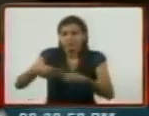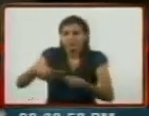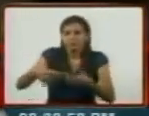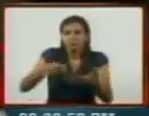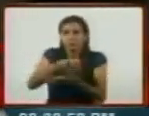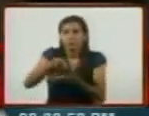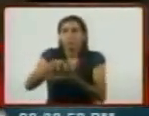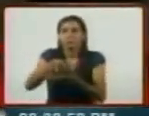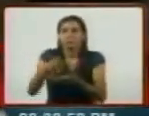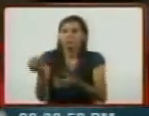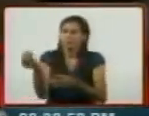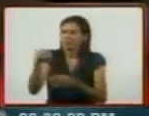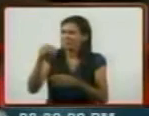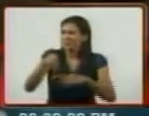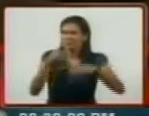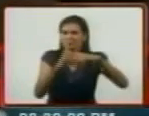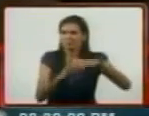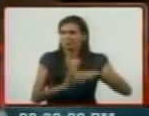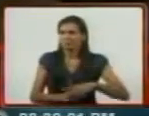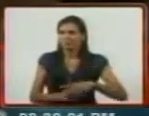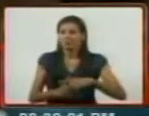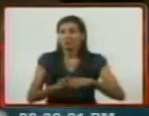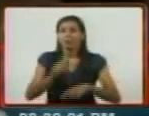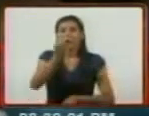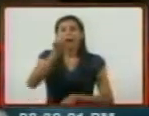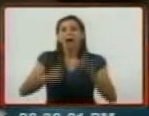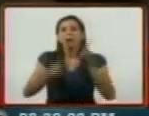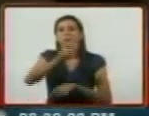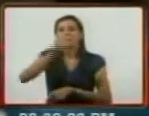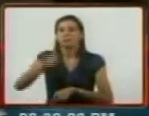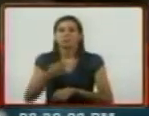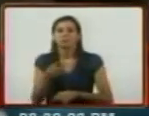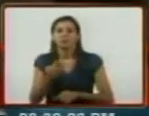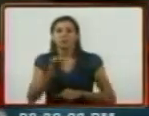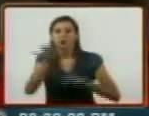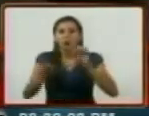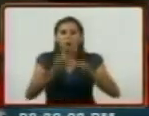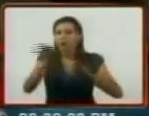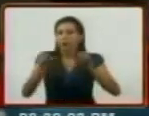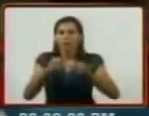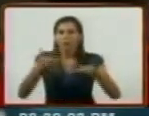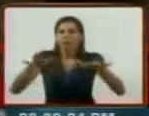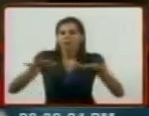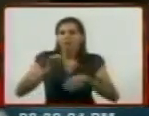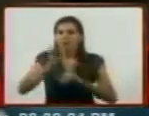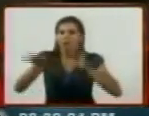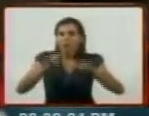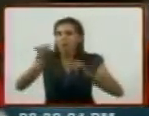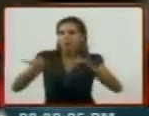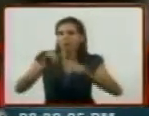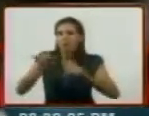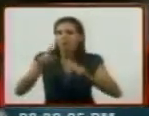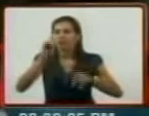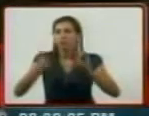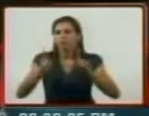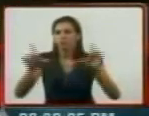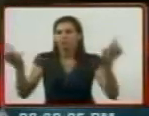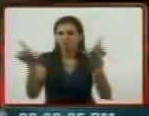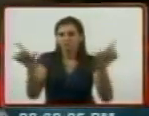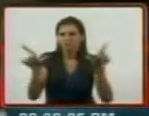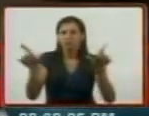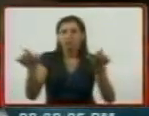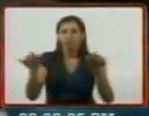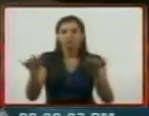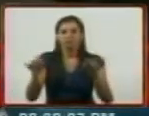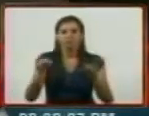que, aunándose a las compras nerviosas y a una situación que los medios de comunicación, algunos medios de comunicación han fomentado,